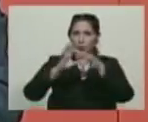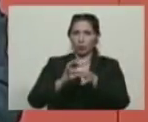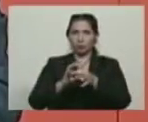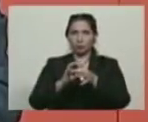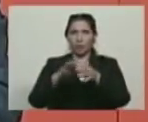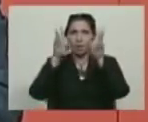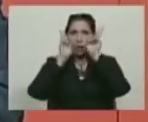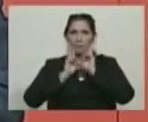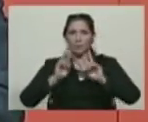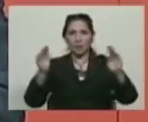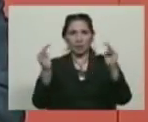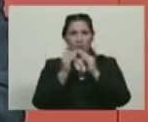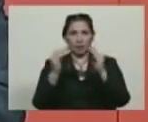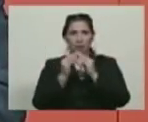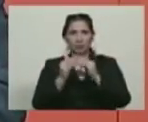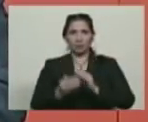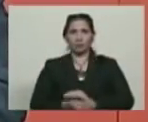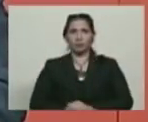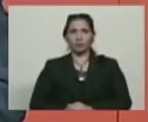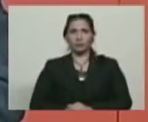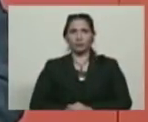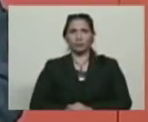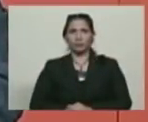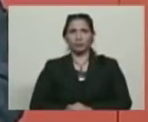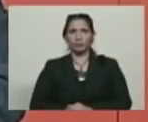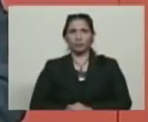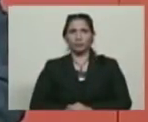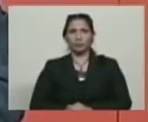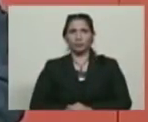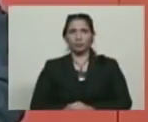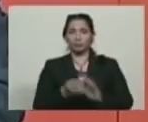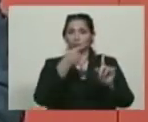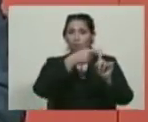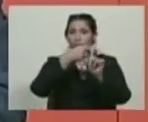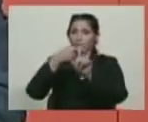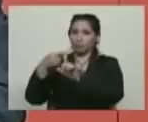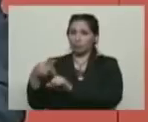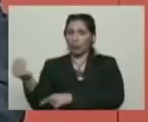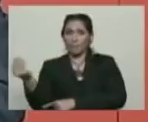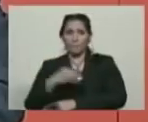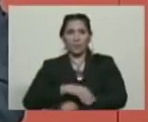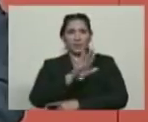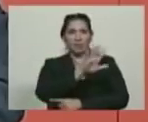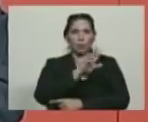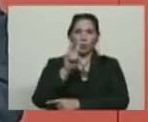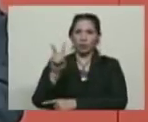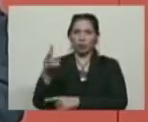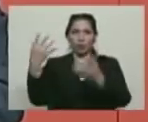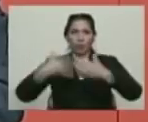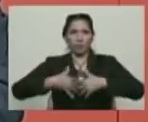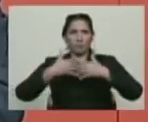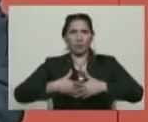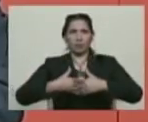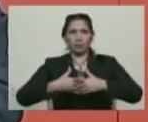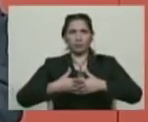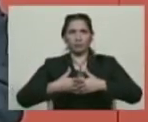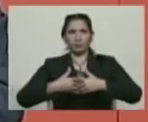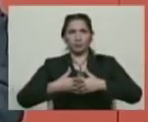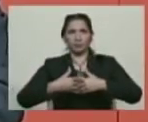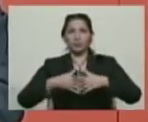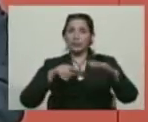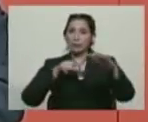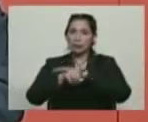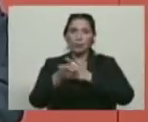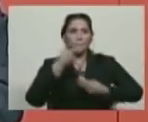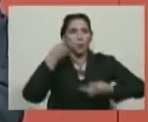higiene del hogar y aseo personal suman más de 52 empresas que están dentro de la